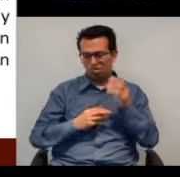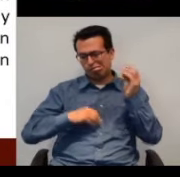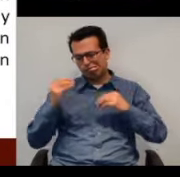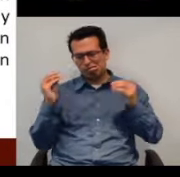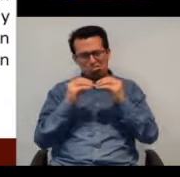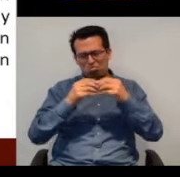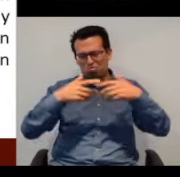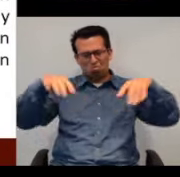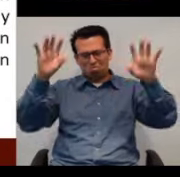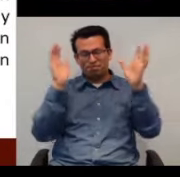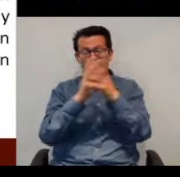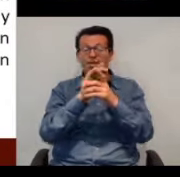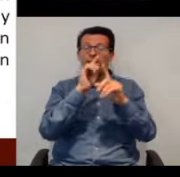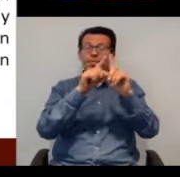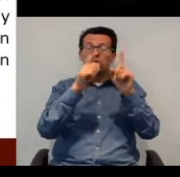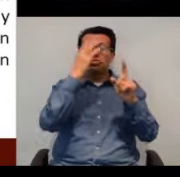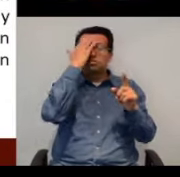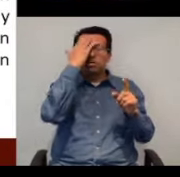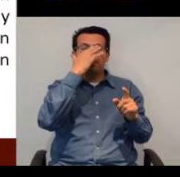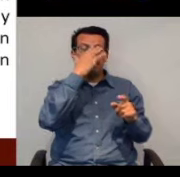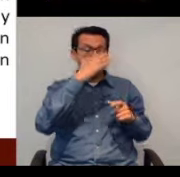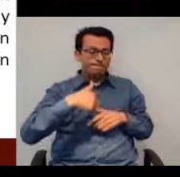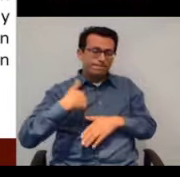negar es que el proceso adyacente